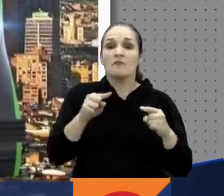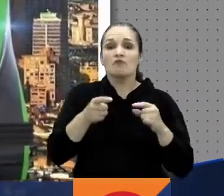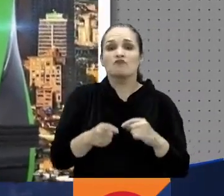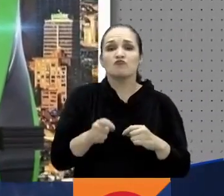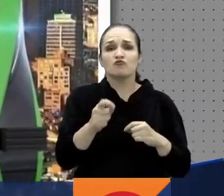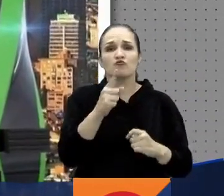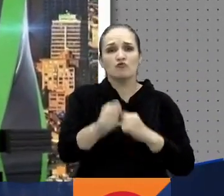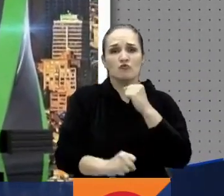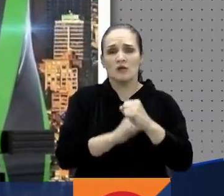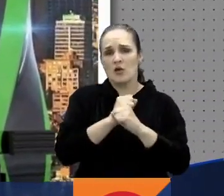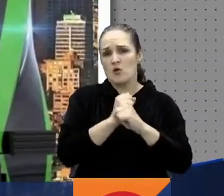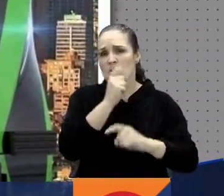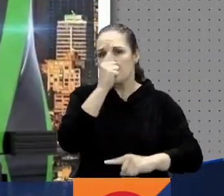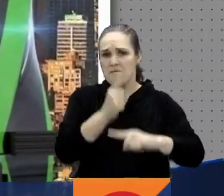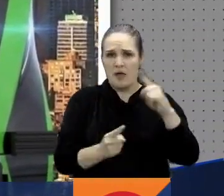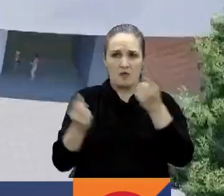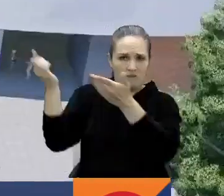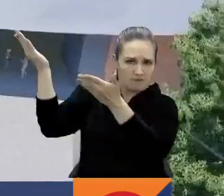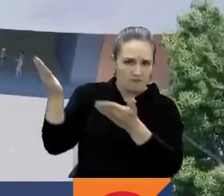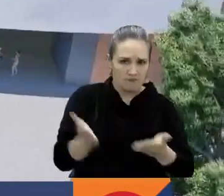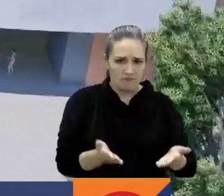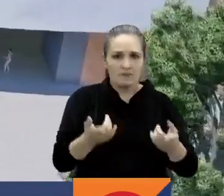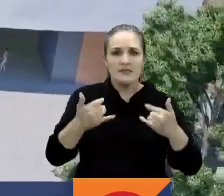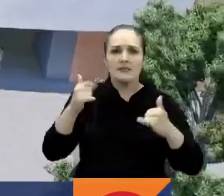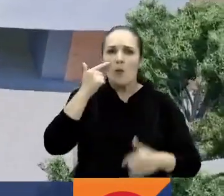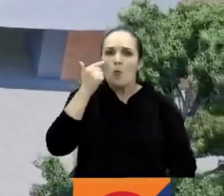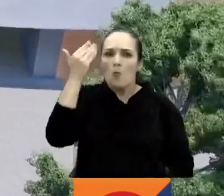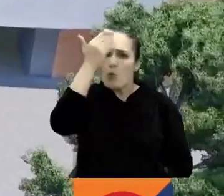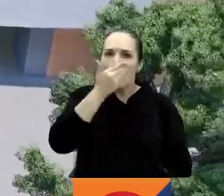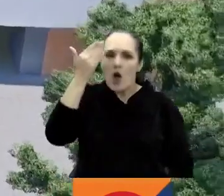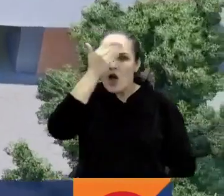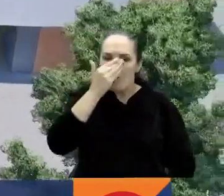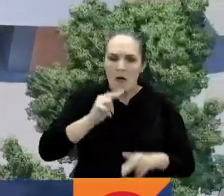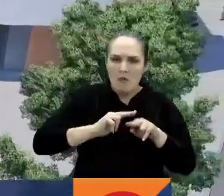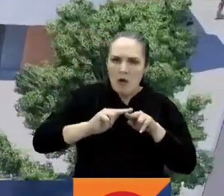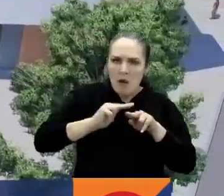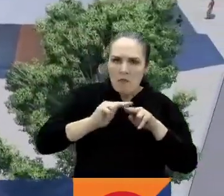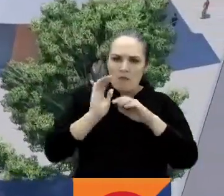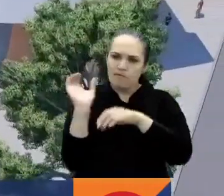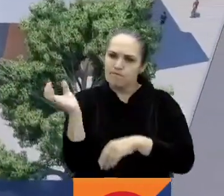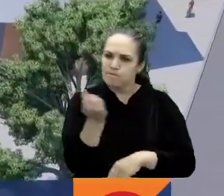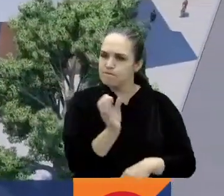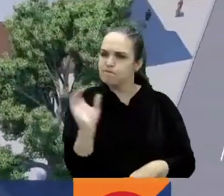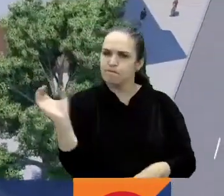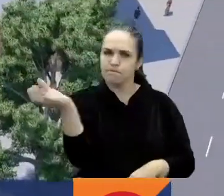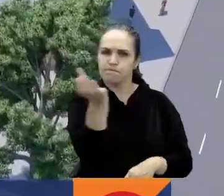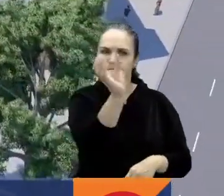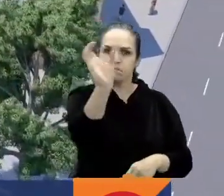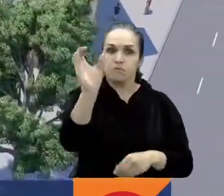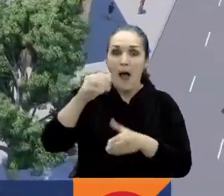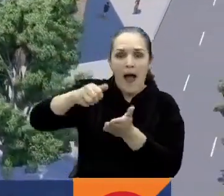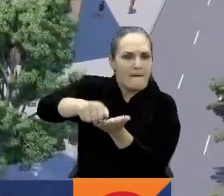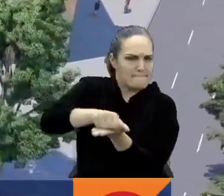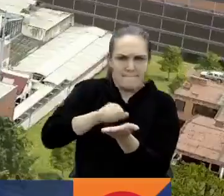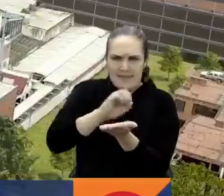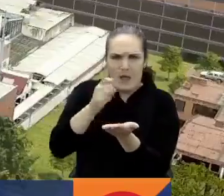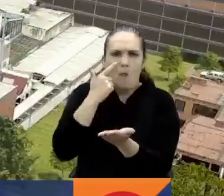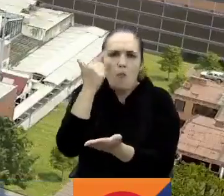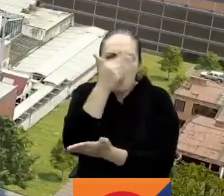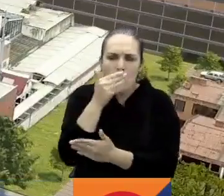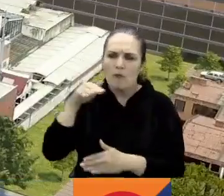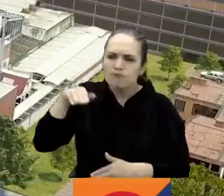estarían llegando los trenes para empezar a hacer las llamadas pruebas blancas operaciones dentro del patio taller y sin pasajeros así según